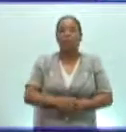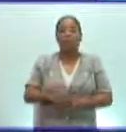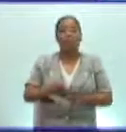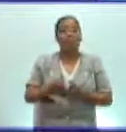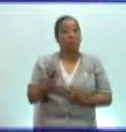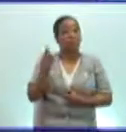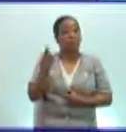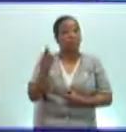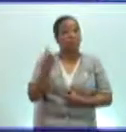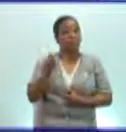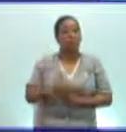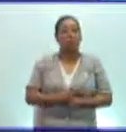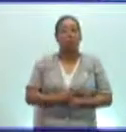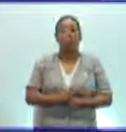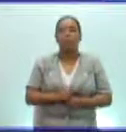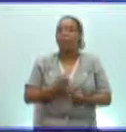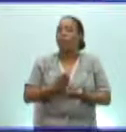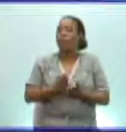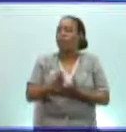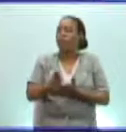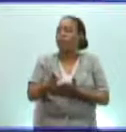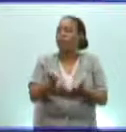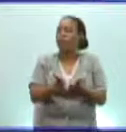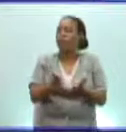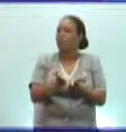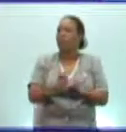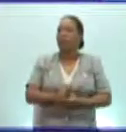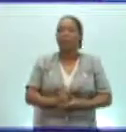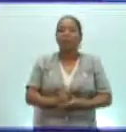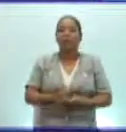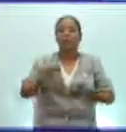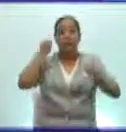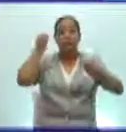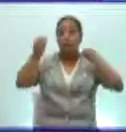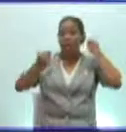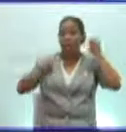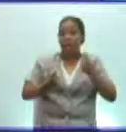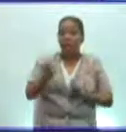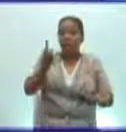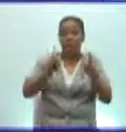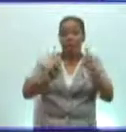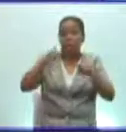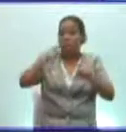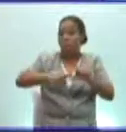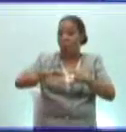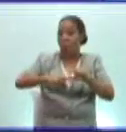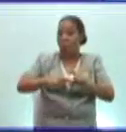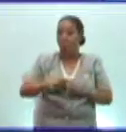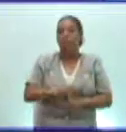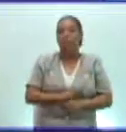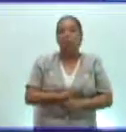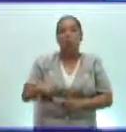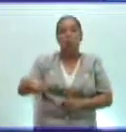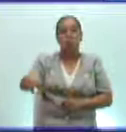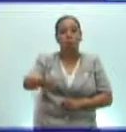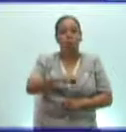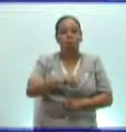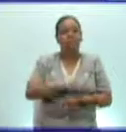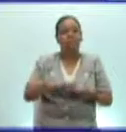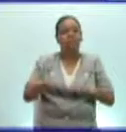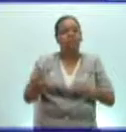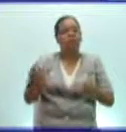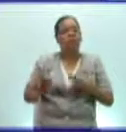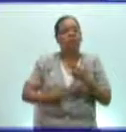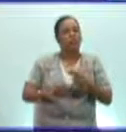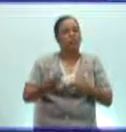falta para el transcurso de la clase, analizar algunos de los contenidos que ustedes desarrollaron en la clase